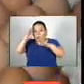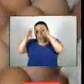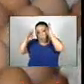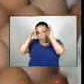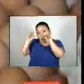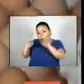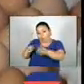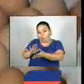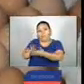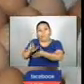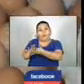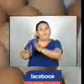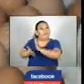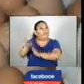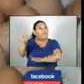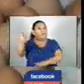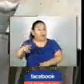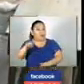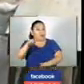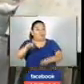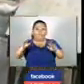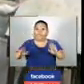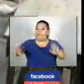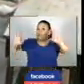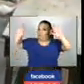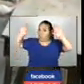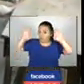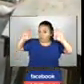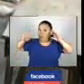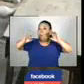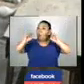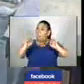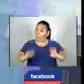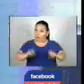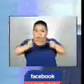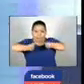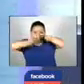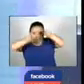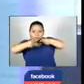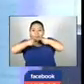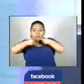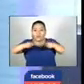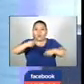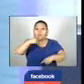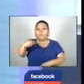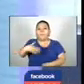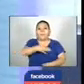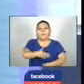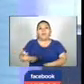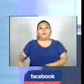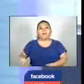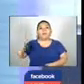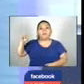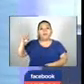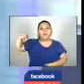para incrementar los precios serán sancionados con prisión, así lo advirtió el presidente de la Defensoría del Consumidor.